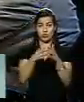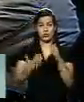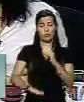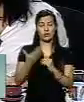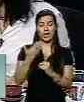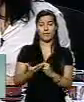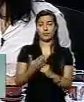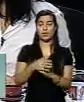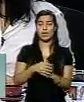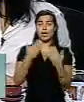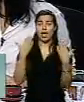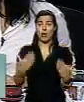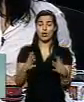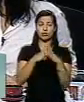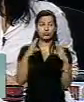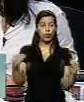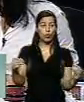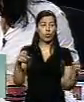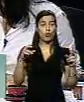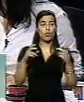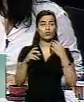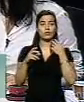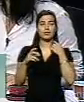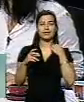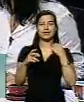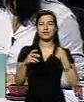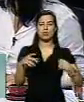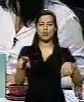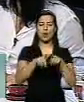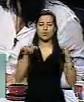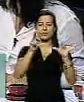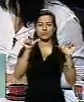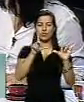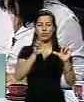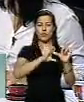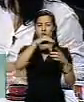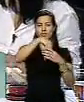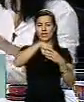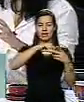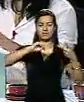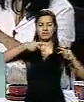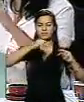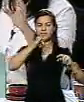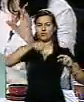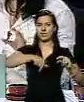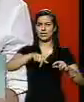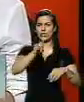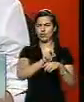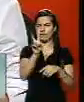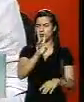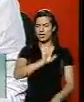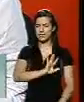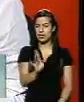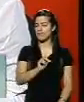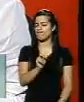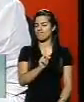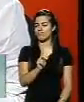de esta manipulación, terrorismo mediático, no es solo venezolano. Es decir, es de